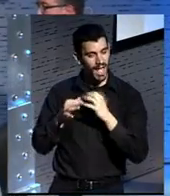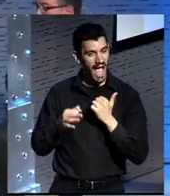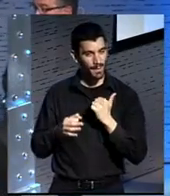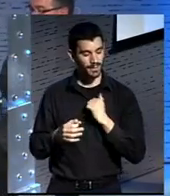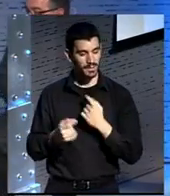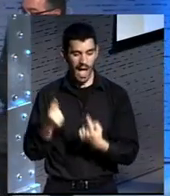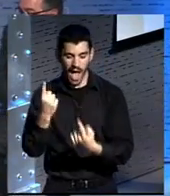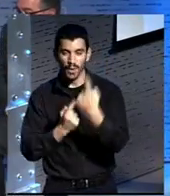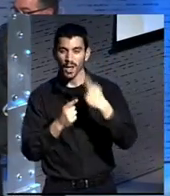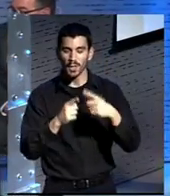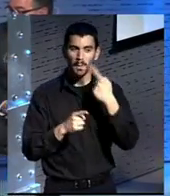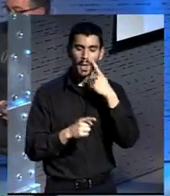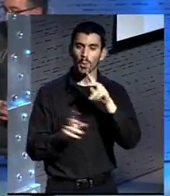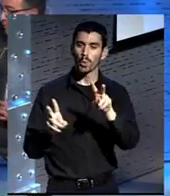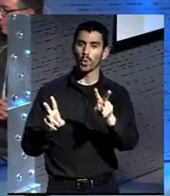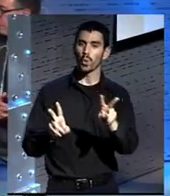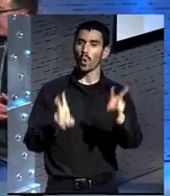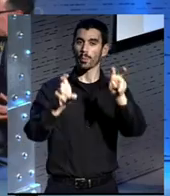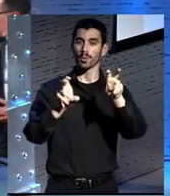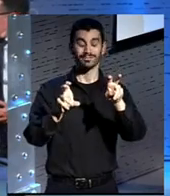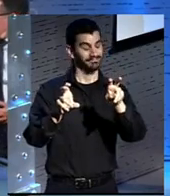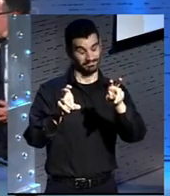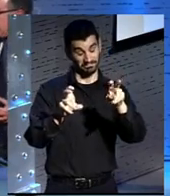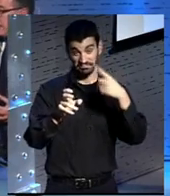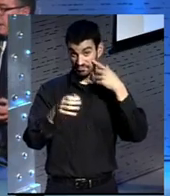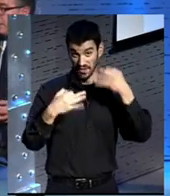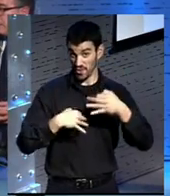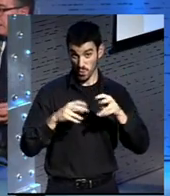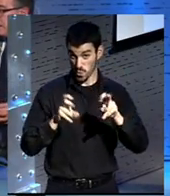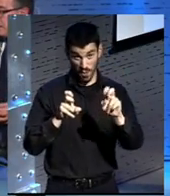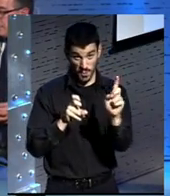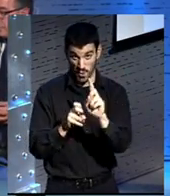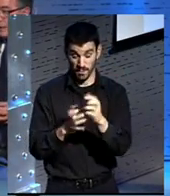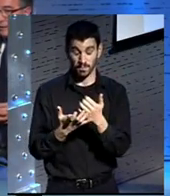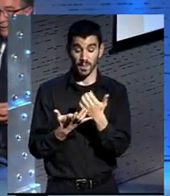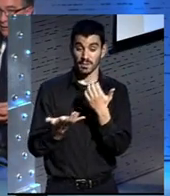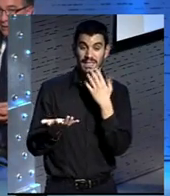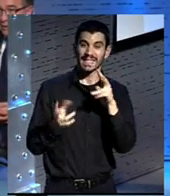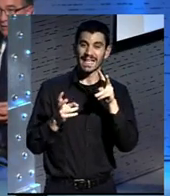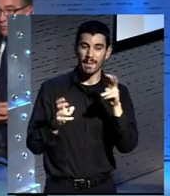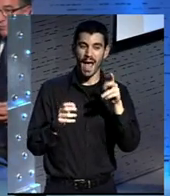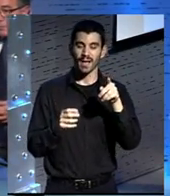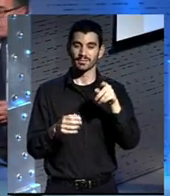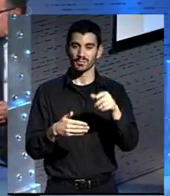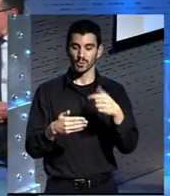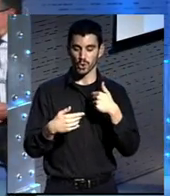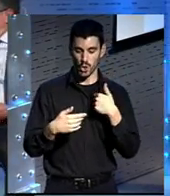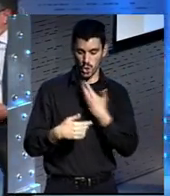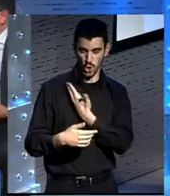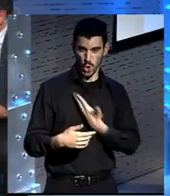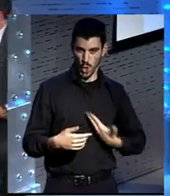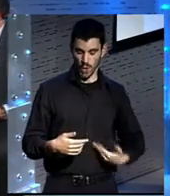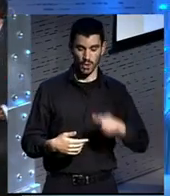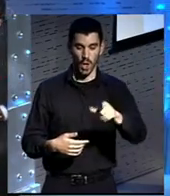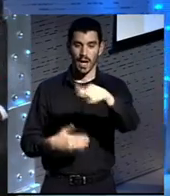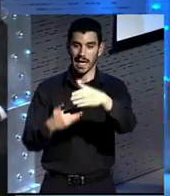nuevas, pero que en definitiva no lo son tanto. Esa relación de poder entre los consumidores y